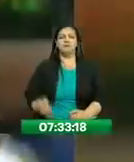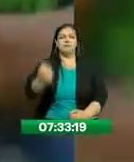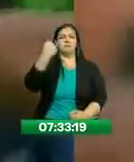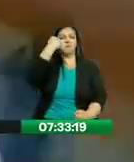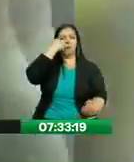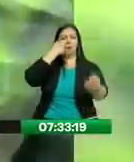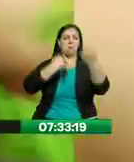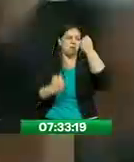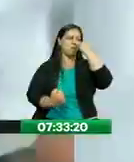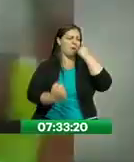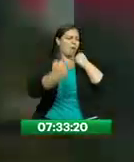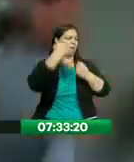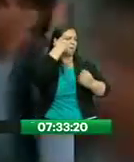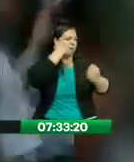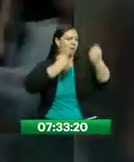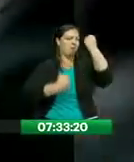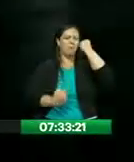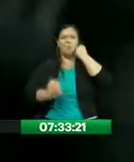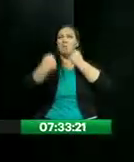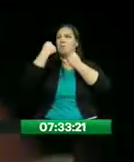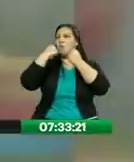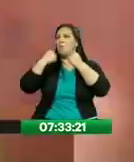contundentes para agredirlo.